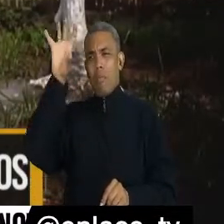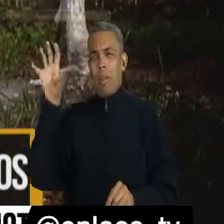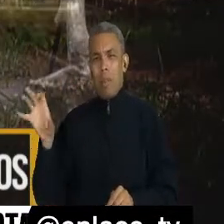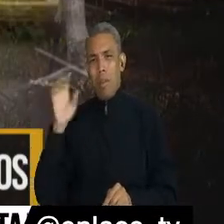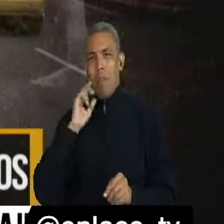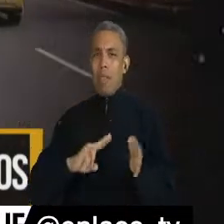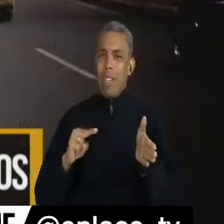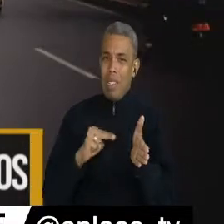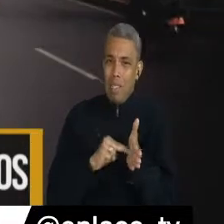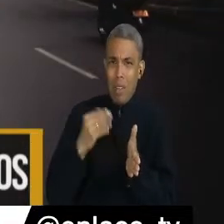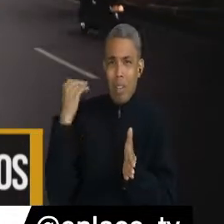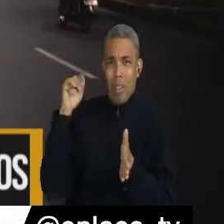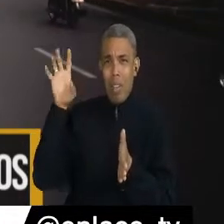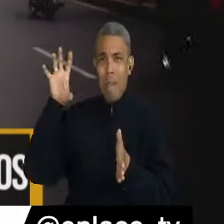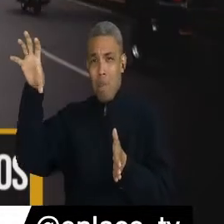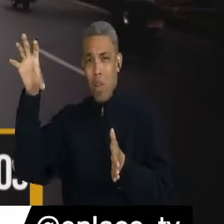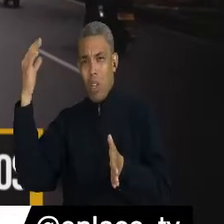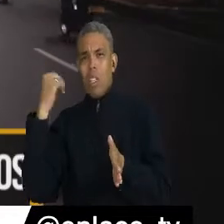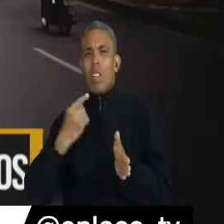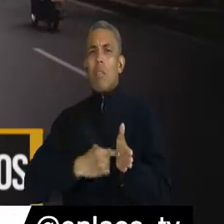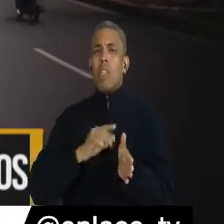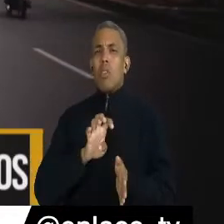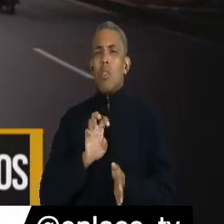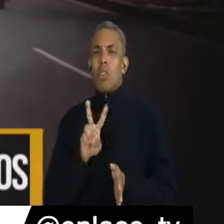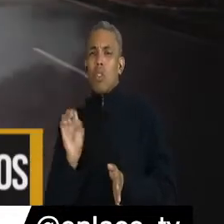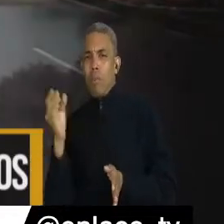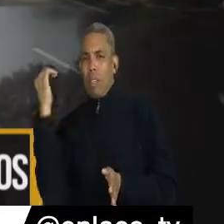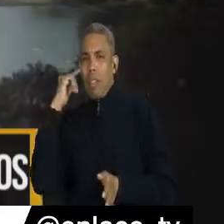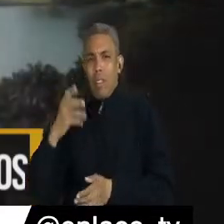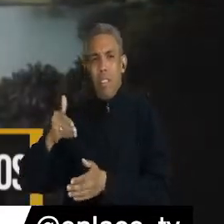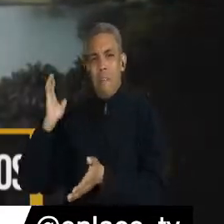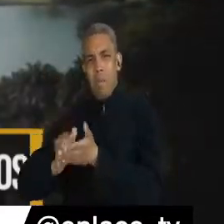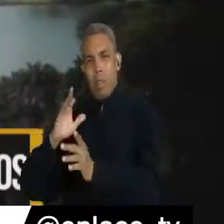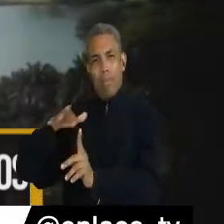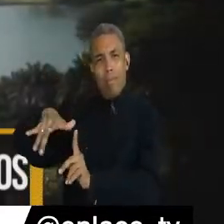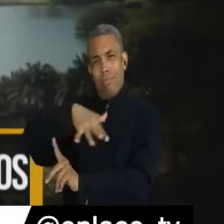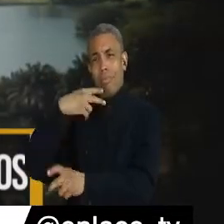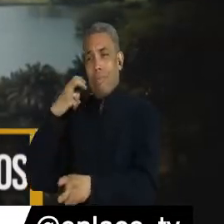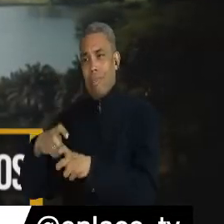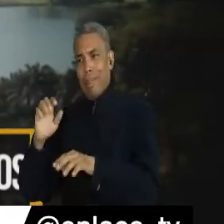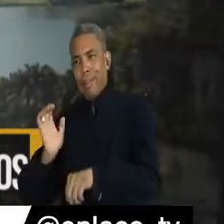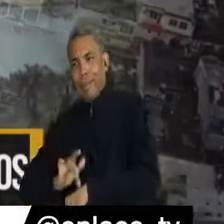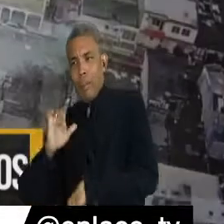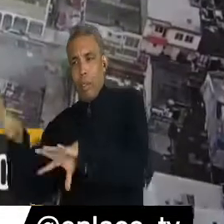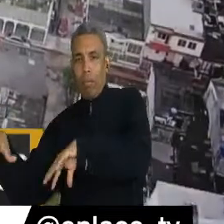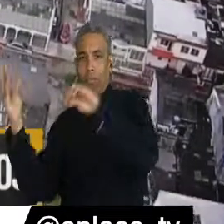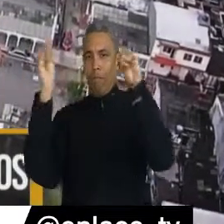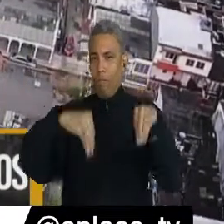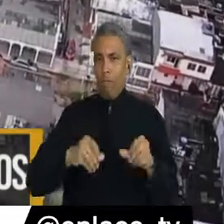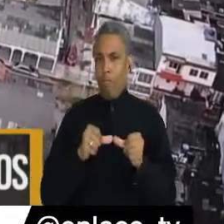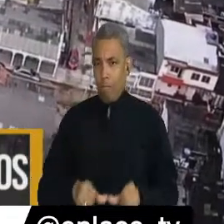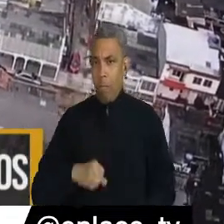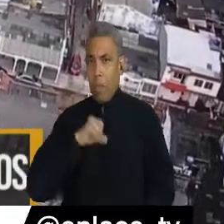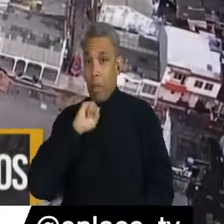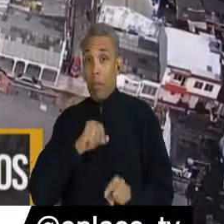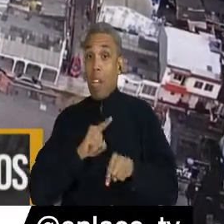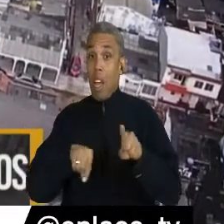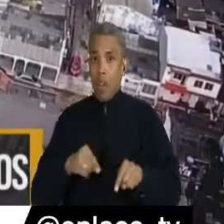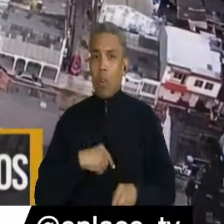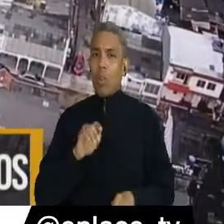migraron de sus países de origen en los años 20 y entraron por la costa atlántica. De esta migración se quedaron en Barranca Bermeja varias familias como los